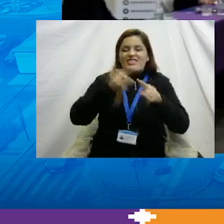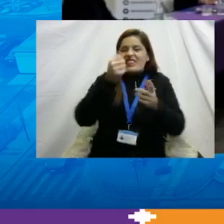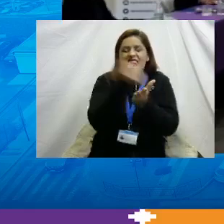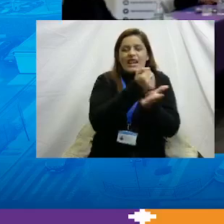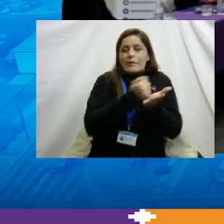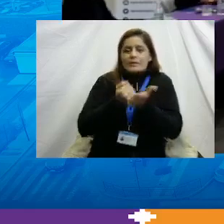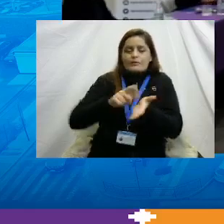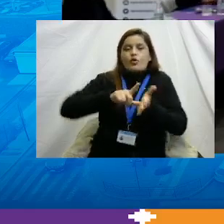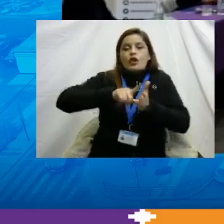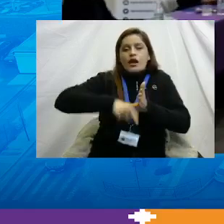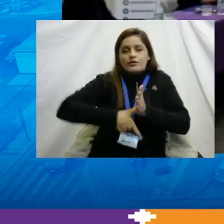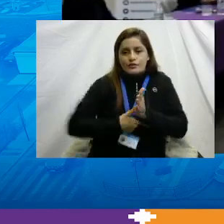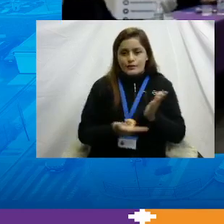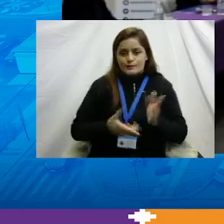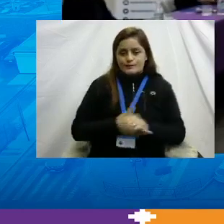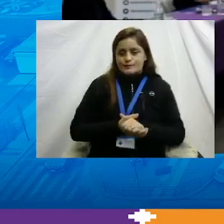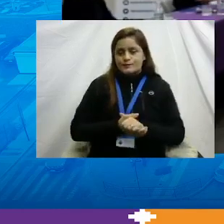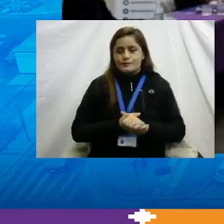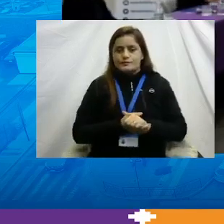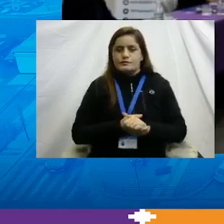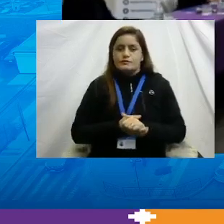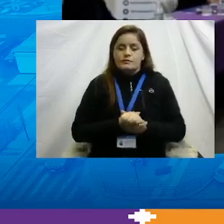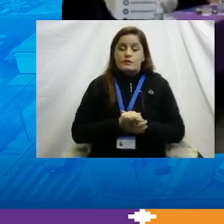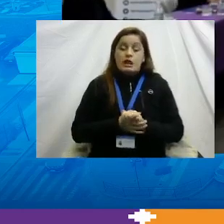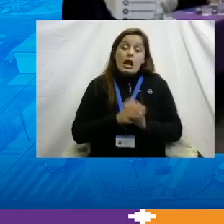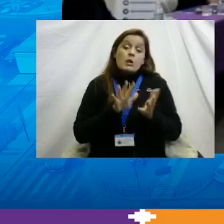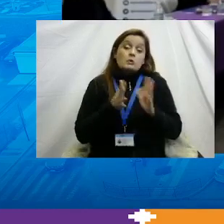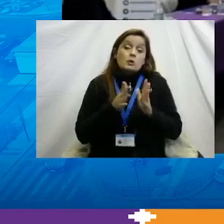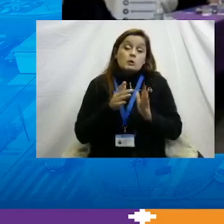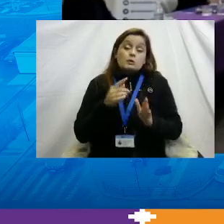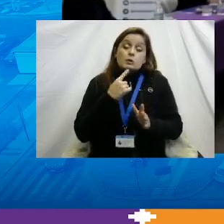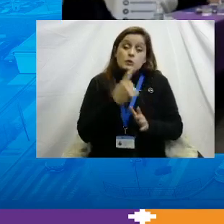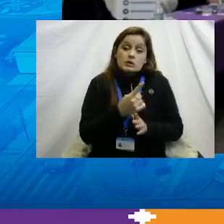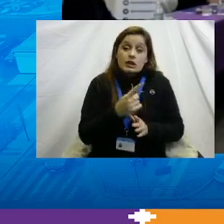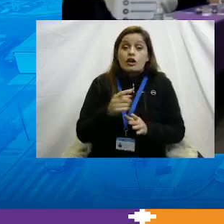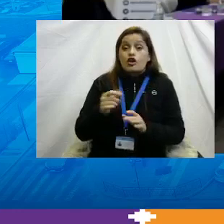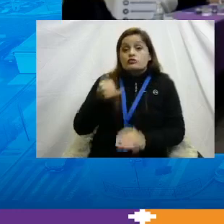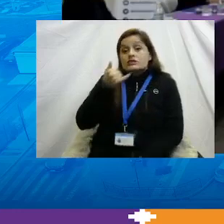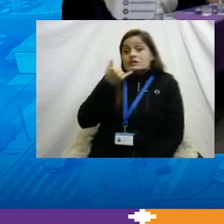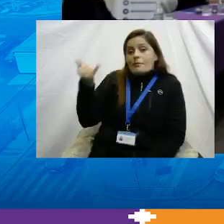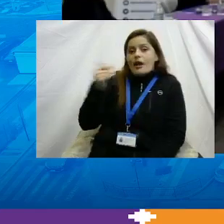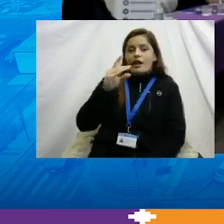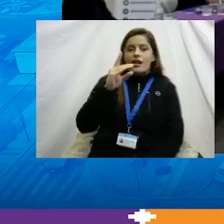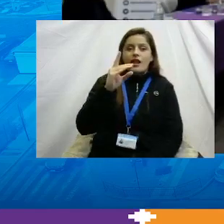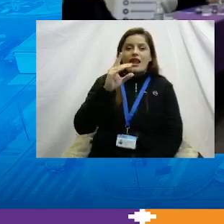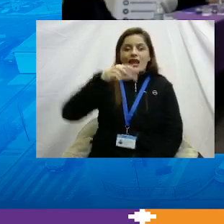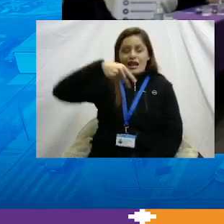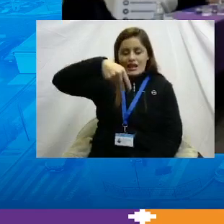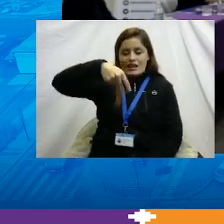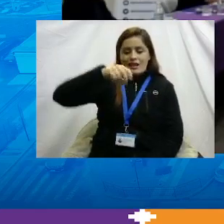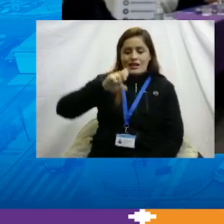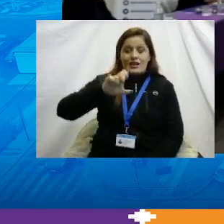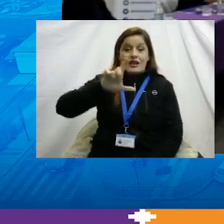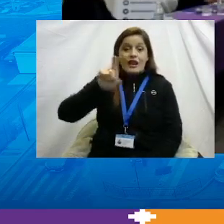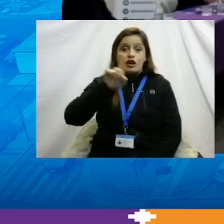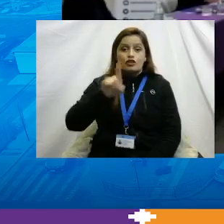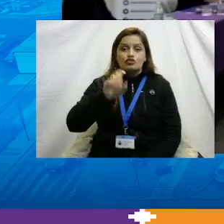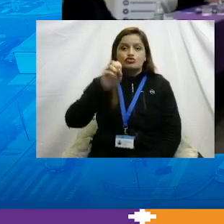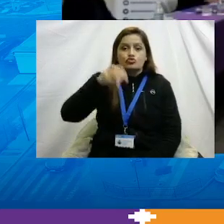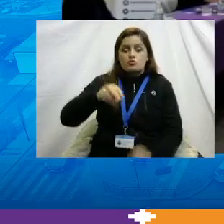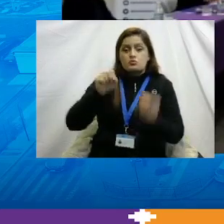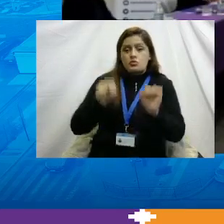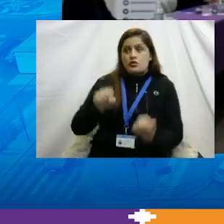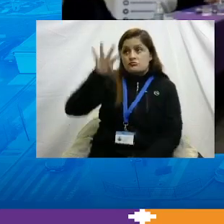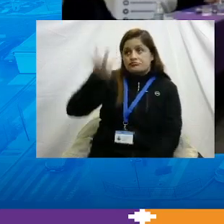veces por un tema de logística. Entonces, ponerse en contacto con don Nelson y hacer esta calendarización